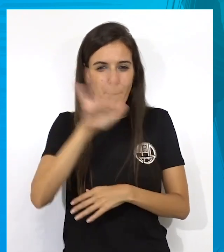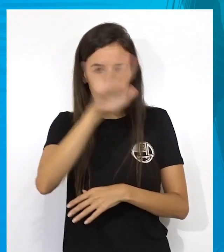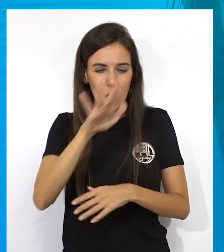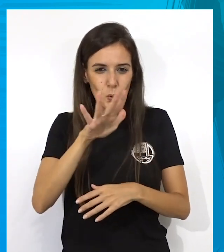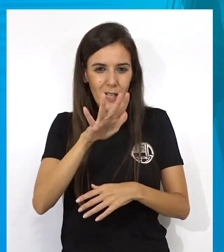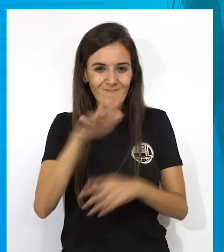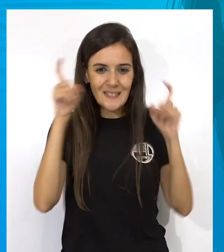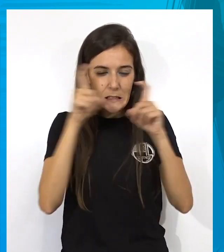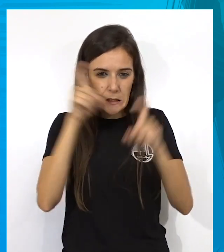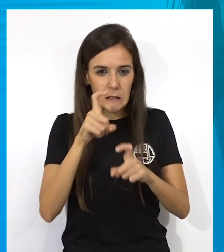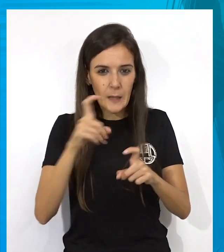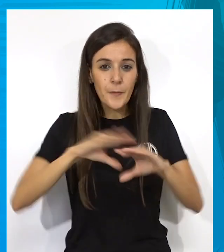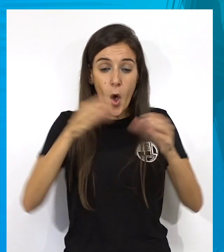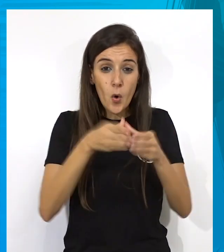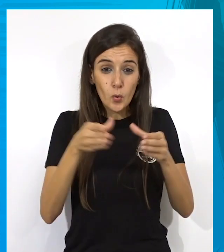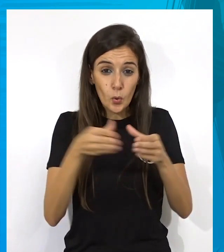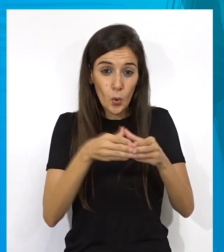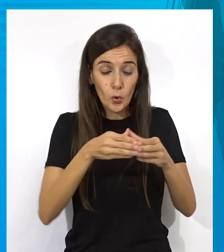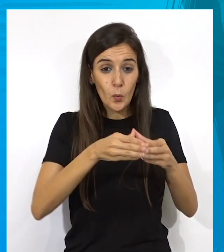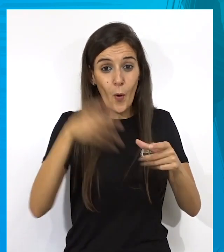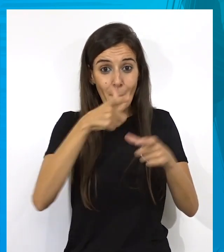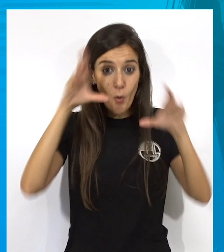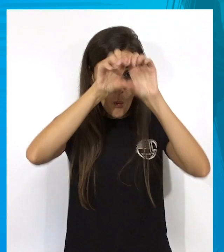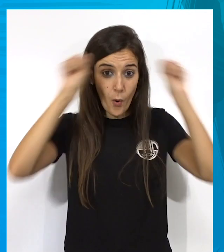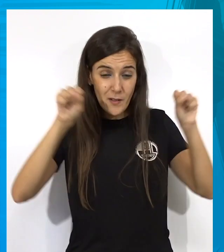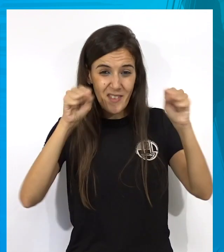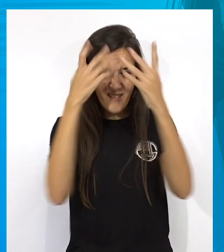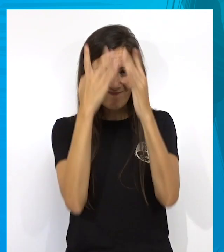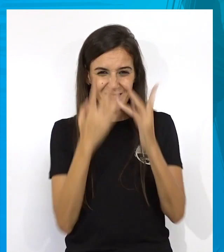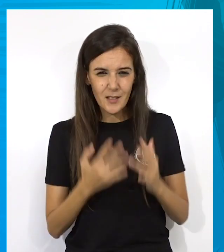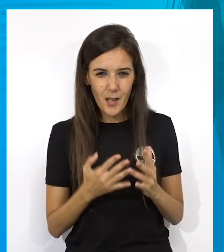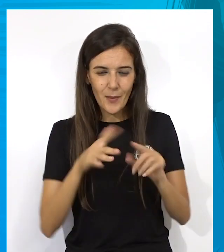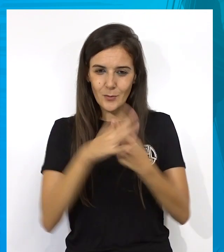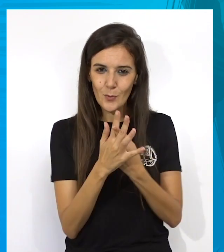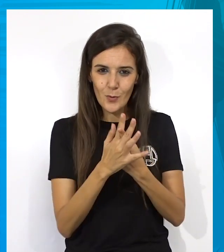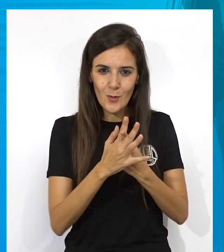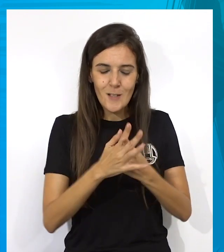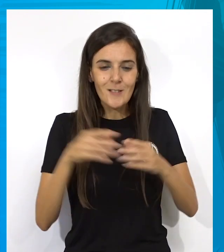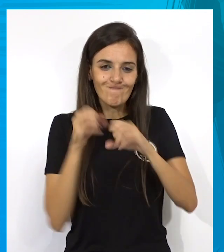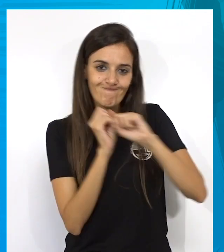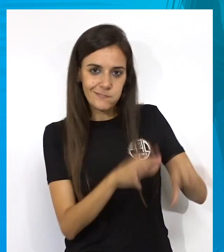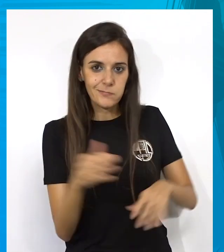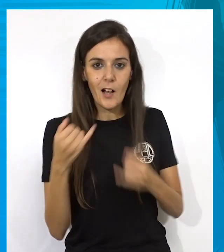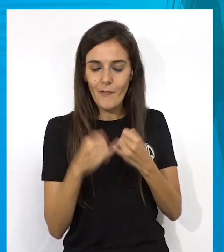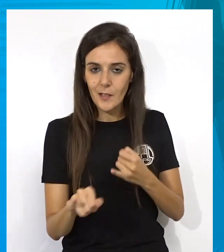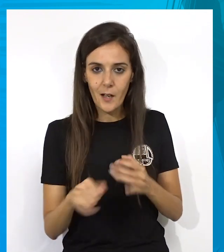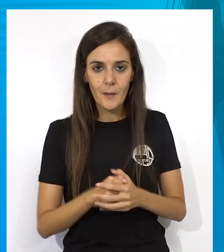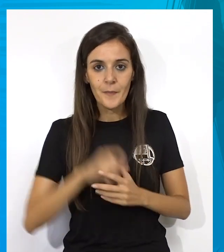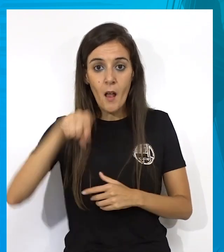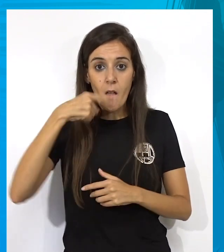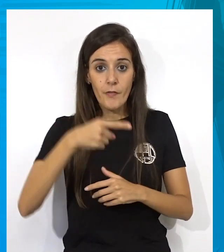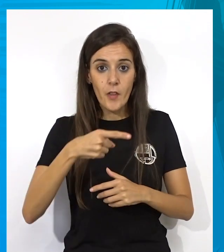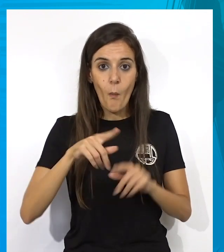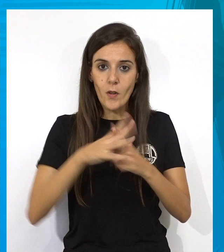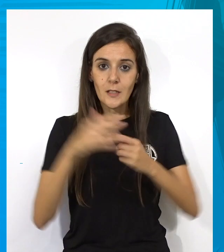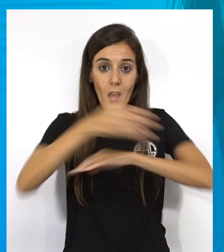península la presencia de la embarcación de la benemérita así como la niebla provocó que existieran de su intención ya de